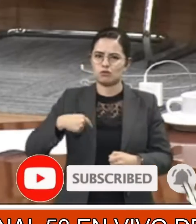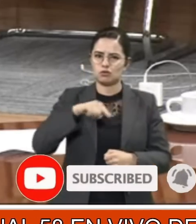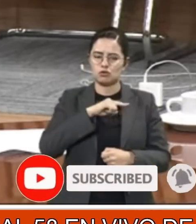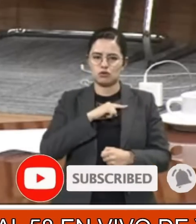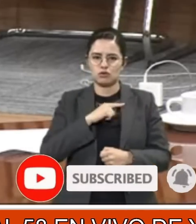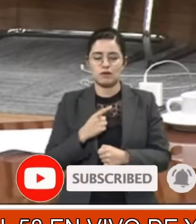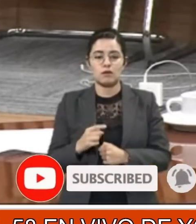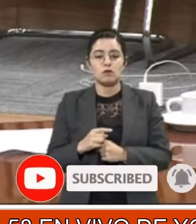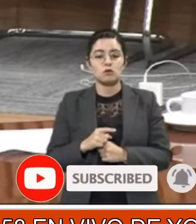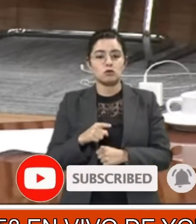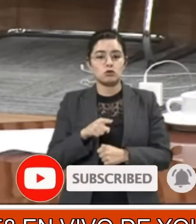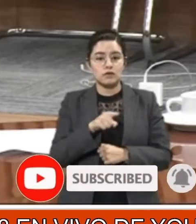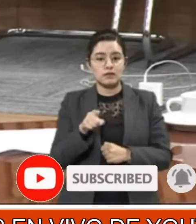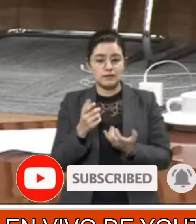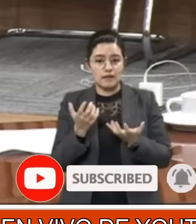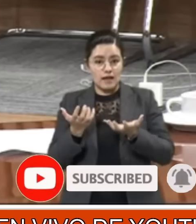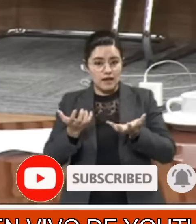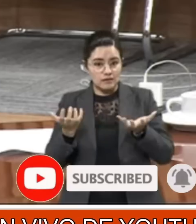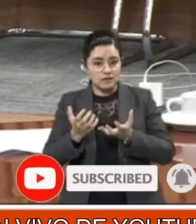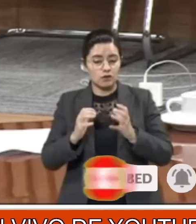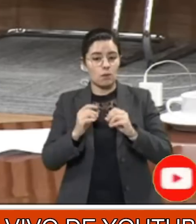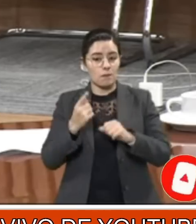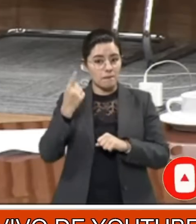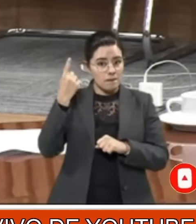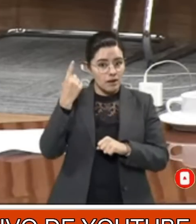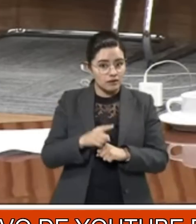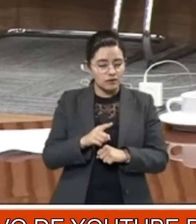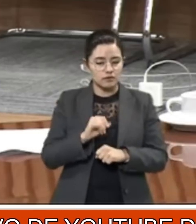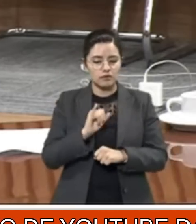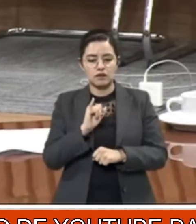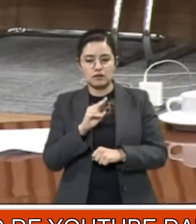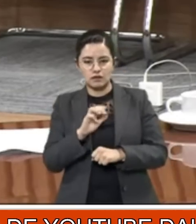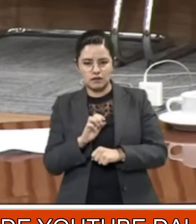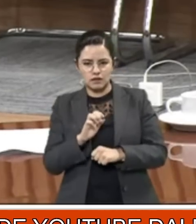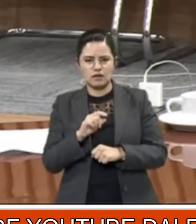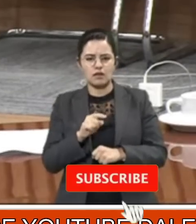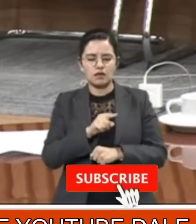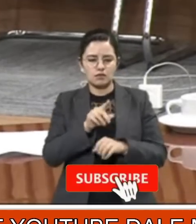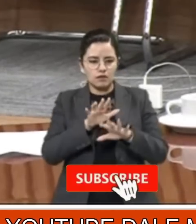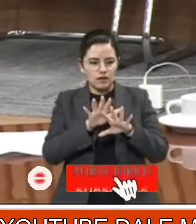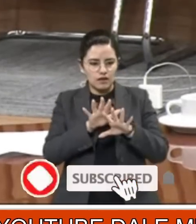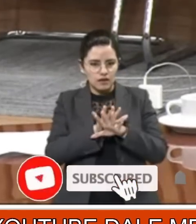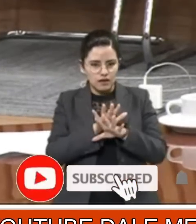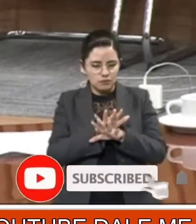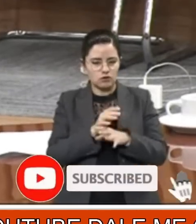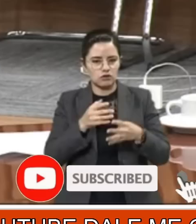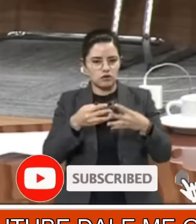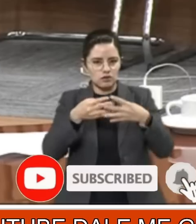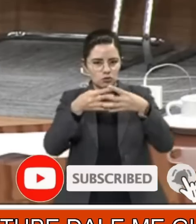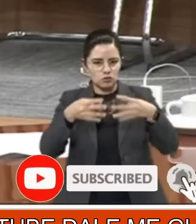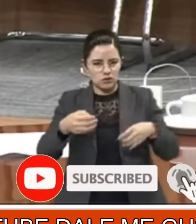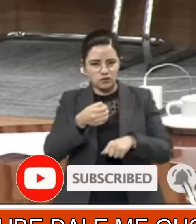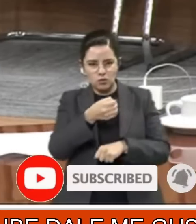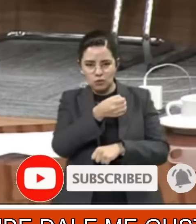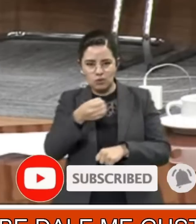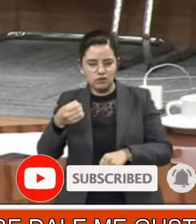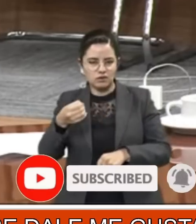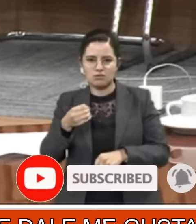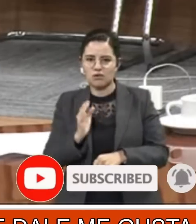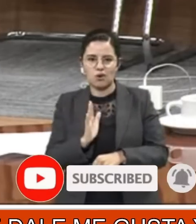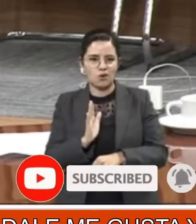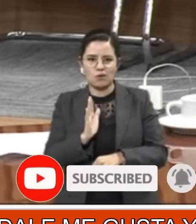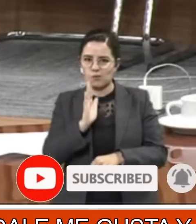en el monto presupuestado por 834 millones de pesos. Como dirían por ahí, pues tengan para que aprendan, no se sabe de